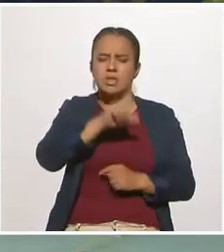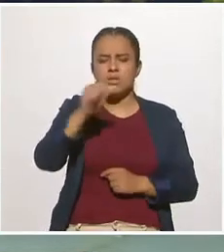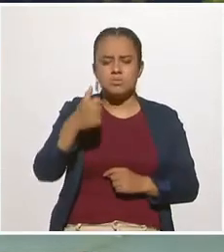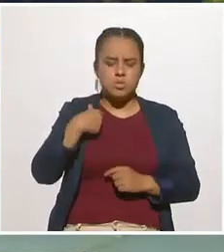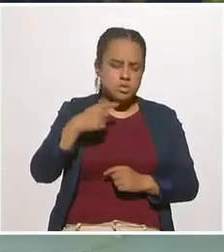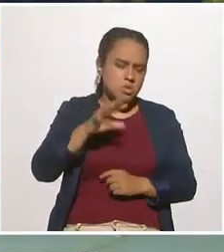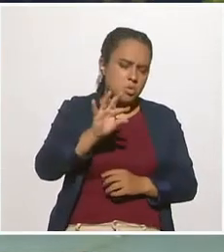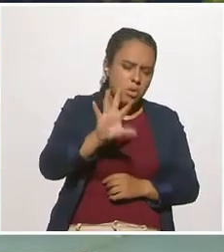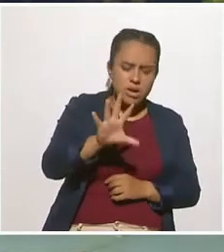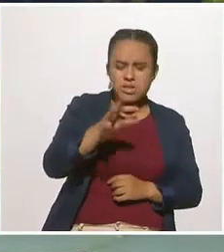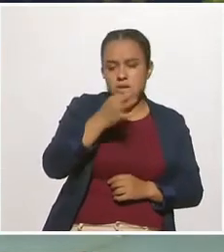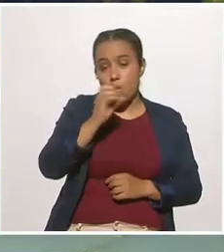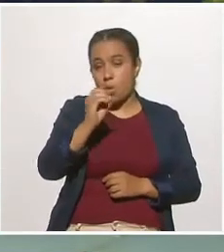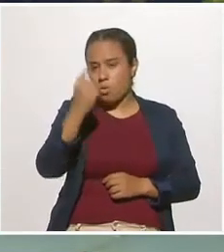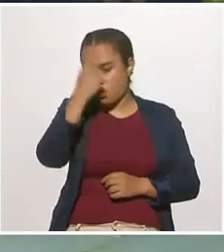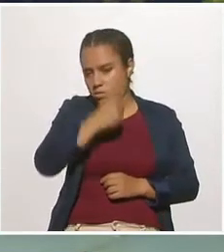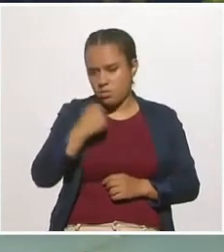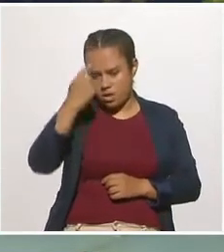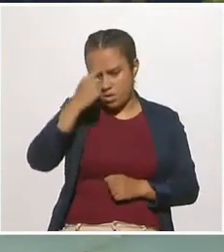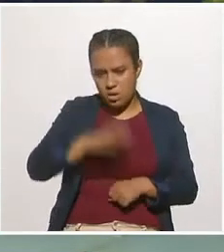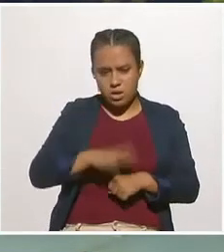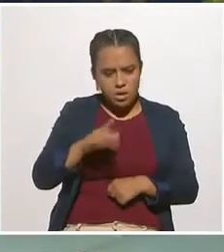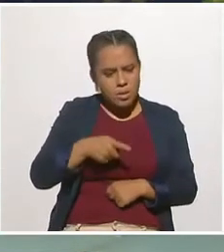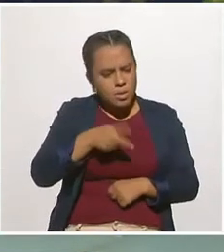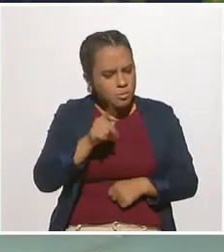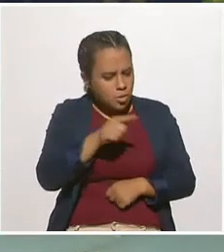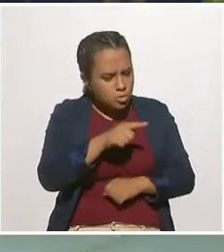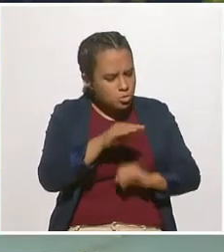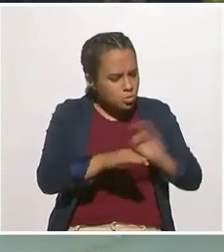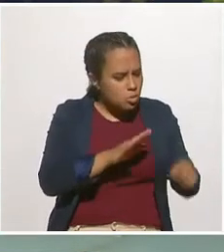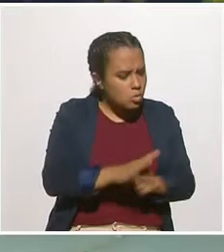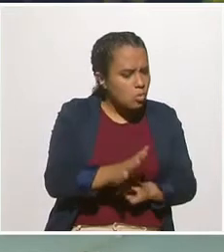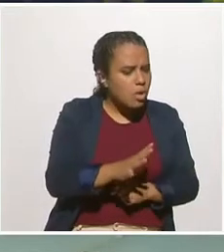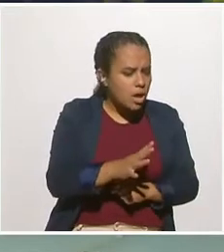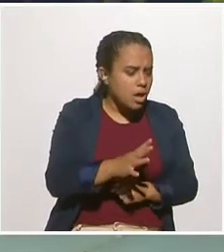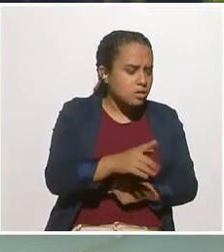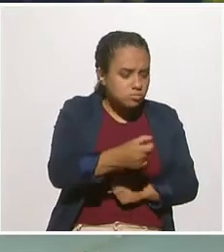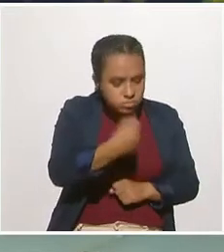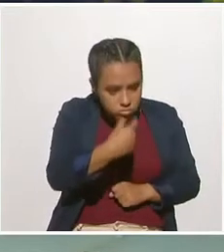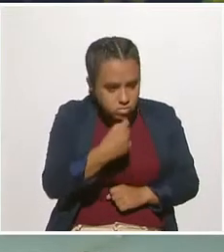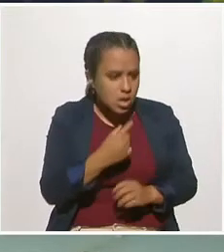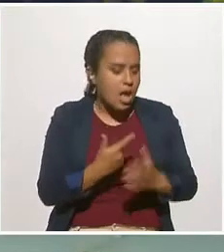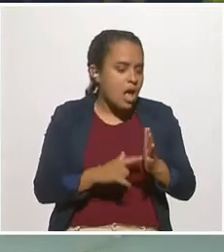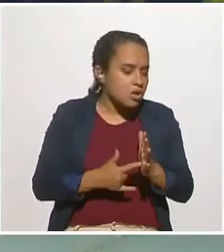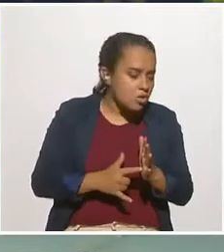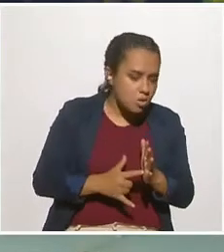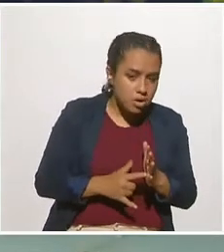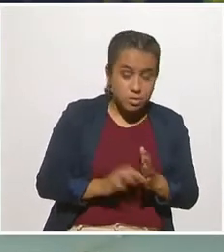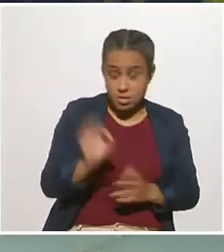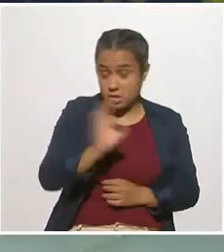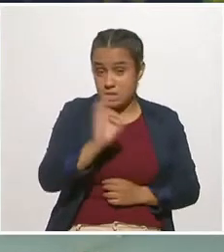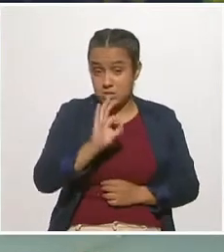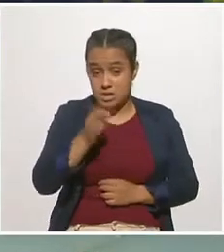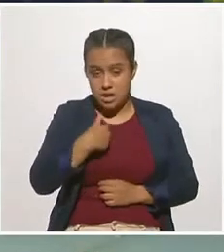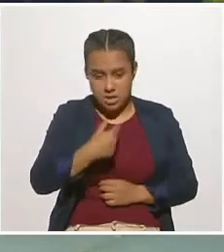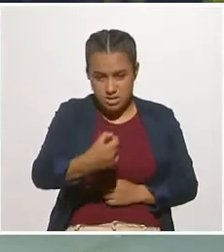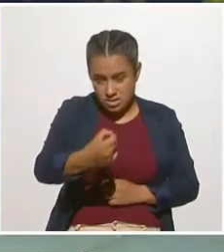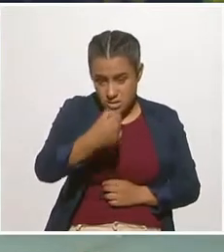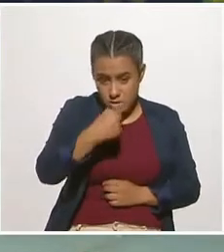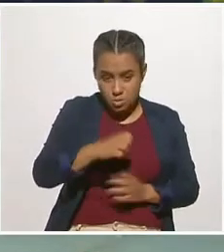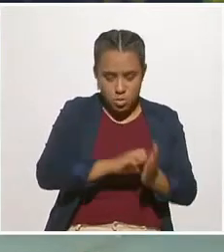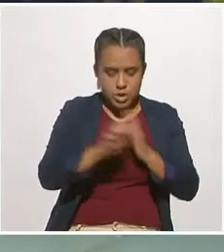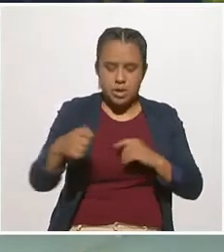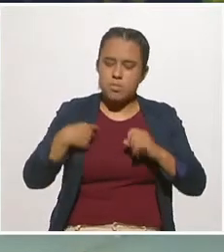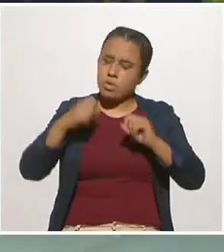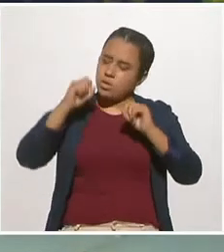la pregunta sería ¿cuál es tu tratamiento médico y a qué hora lo tomas? Porque si yo tomo mi tratamiento en cuanto despierto, sí va a